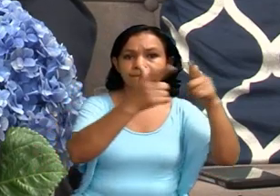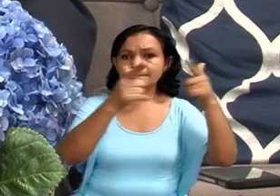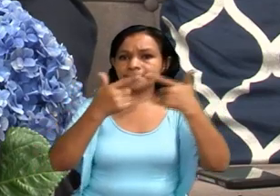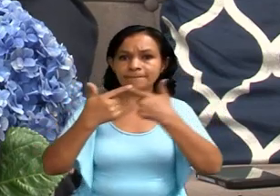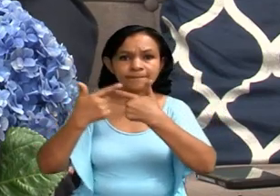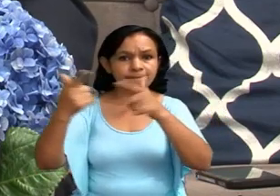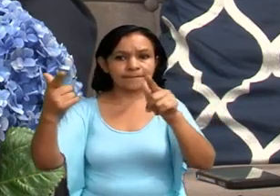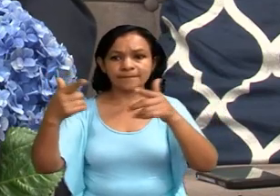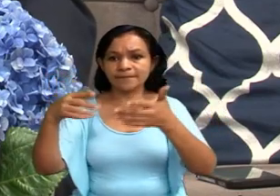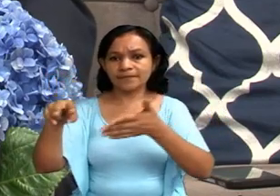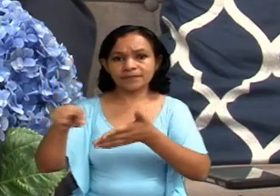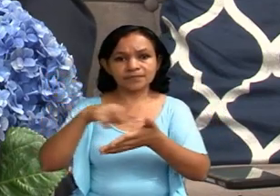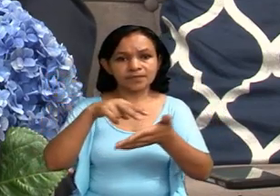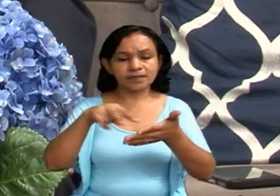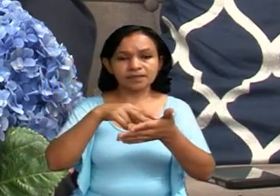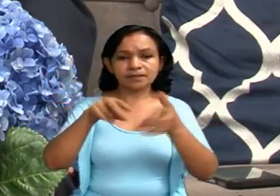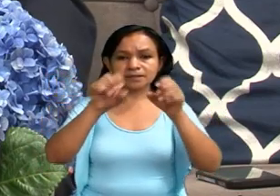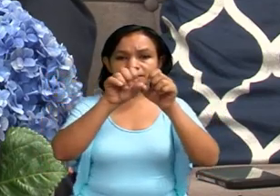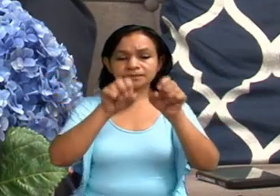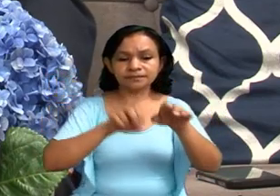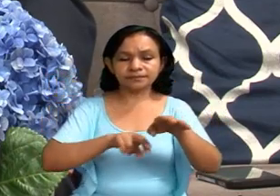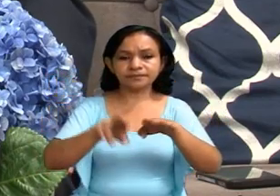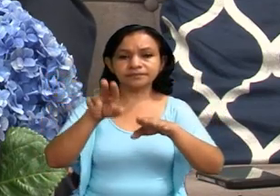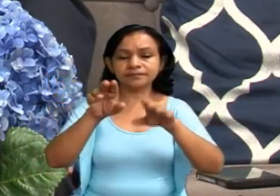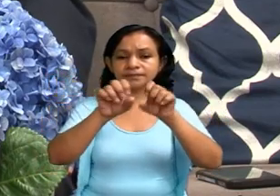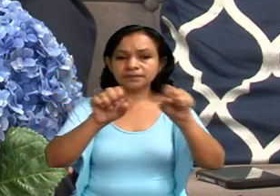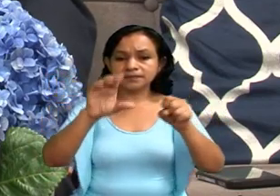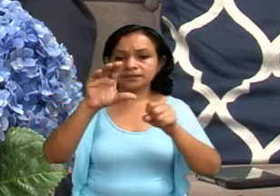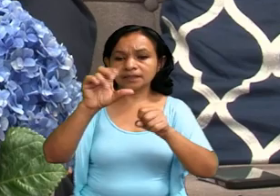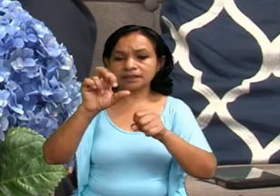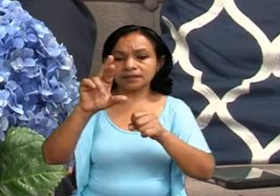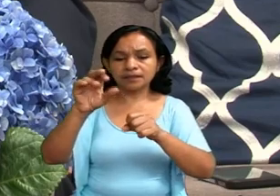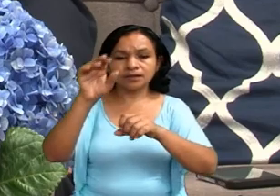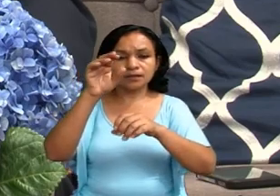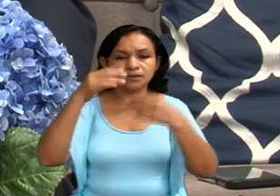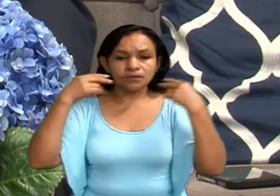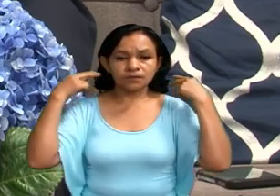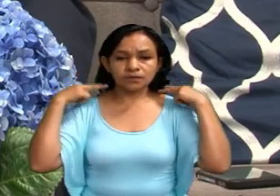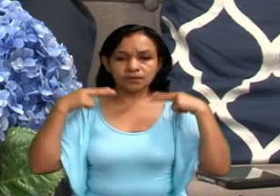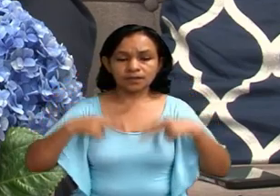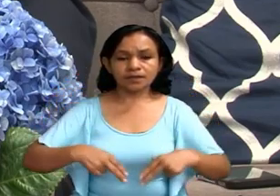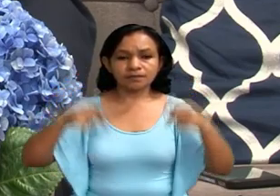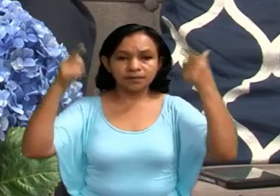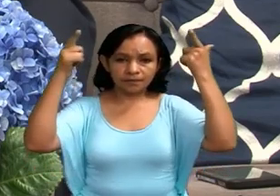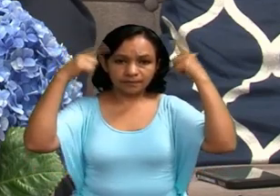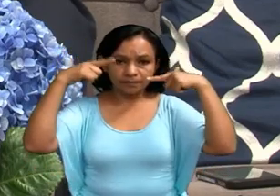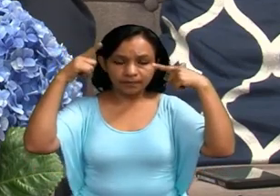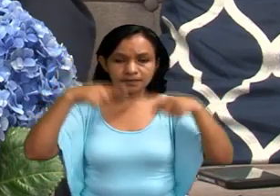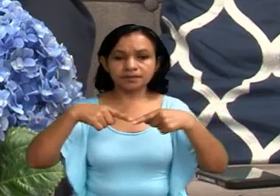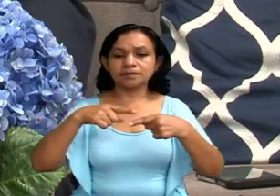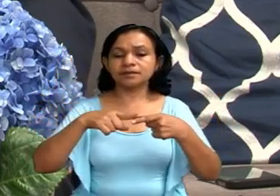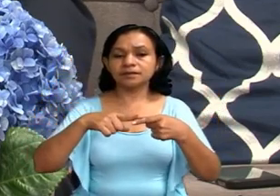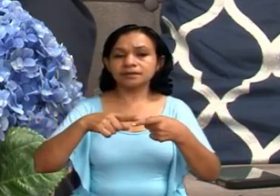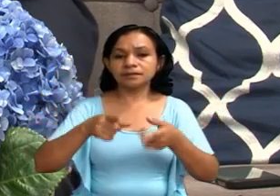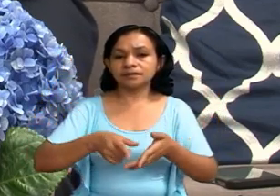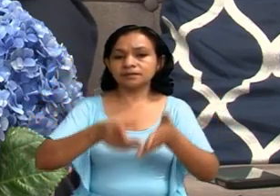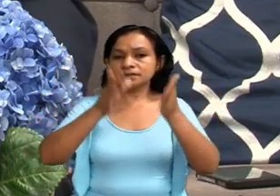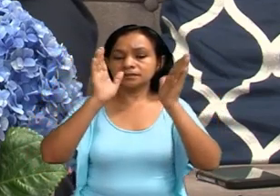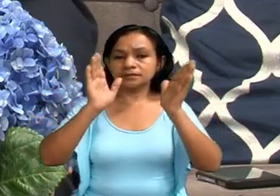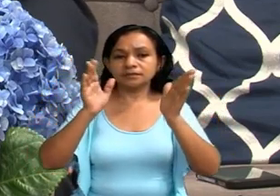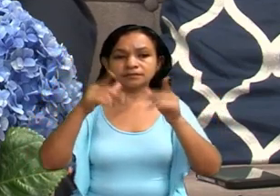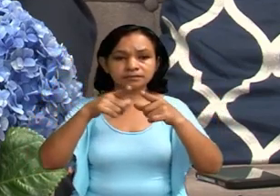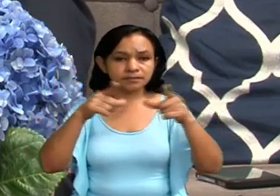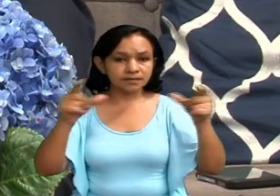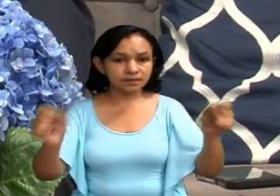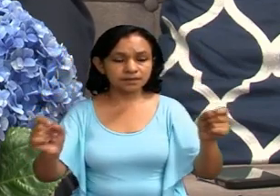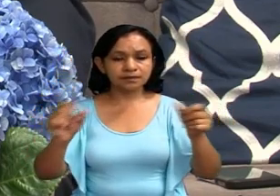Tuvimos desde San Carlos, Huigalpa, Masaya, León, Granada, Nandaime, Diriamba y Managua.